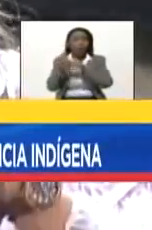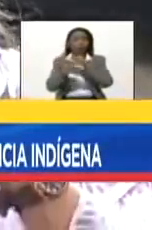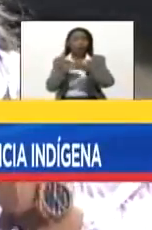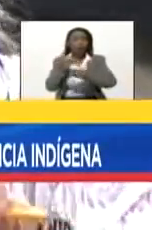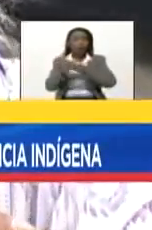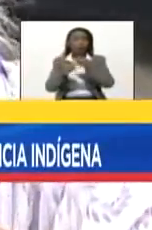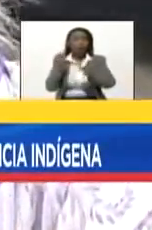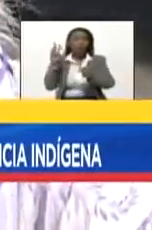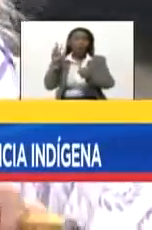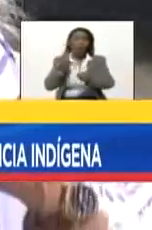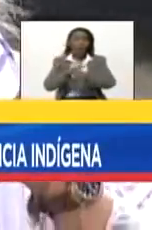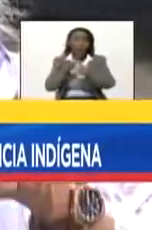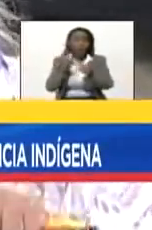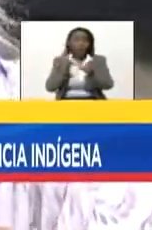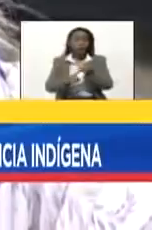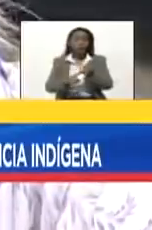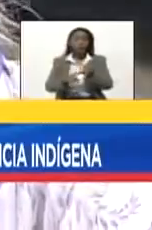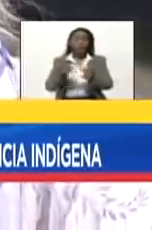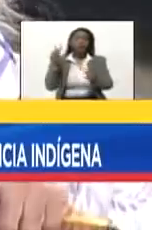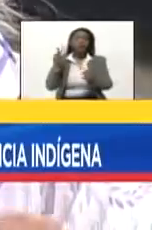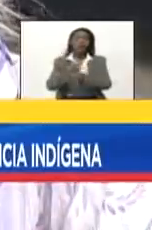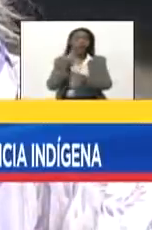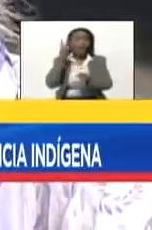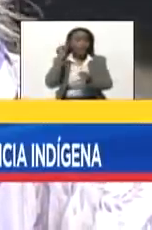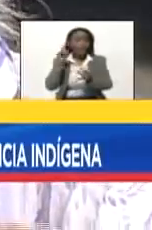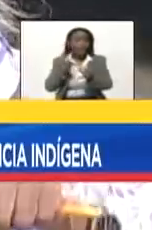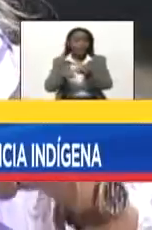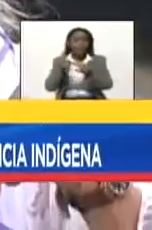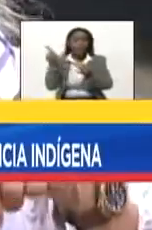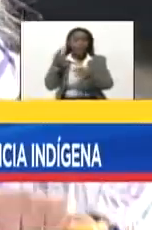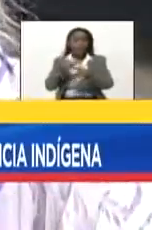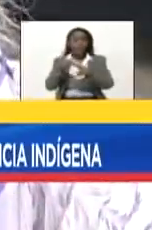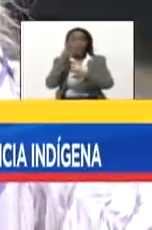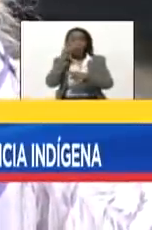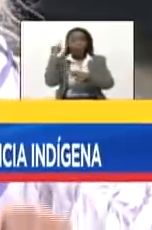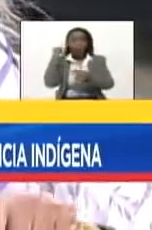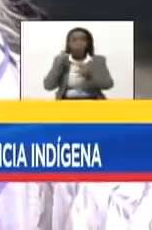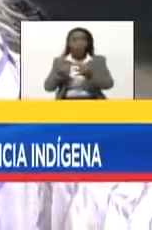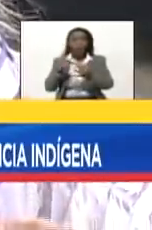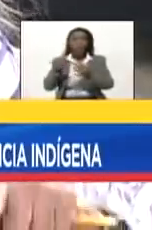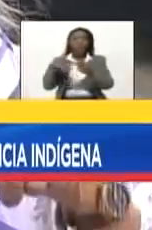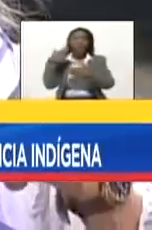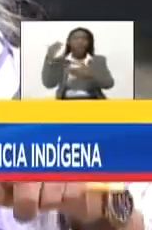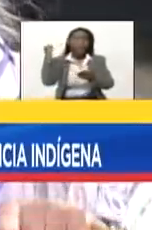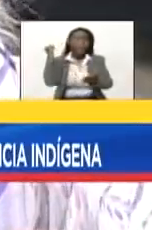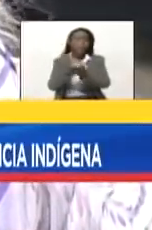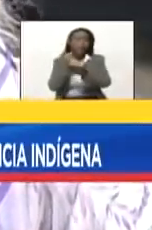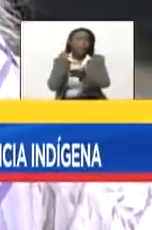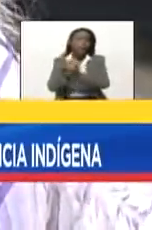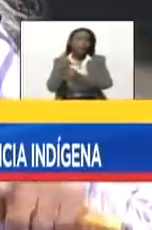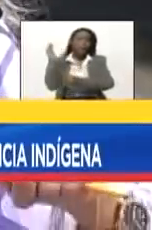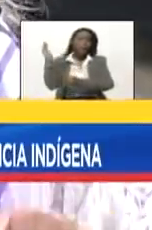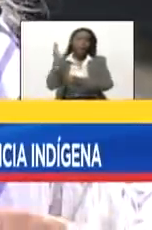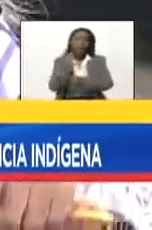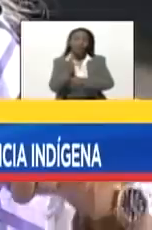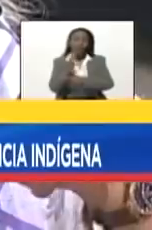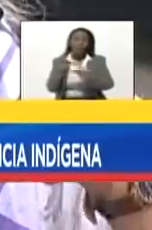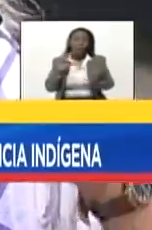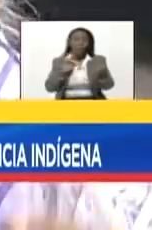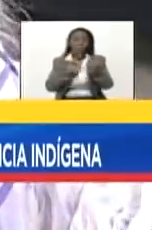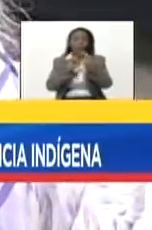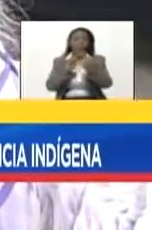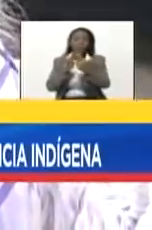fueron violados, violadas esos niños y después fueron matados. Y se han venido